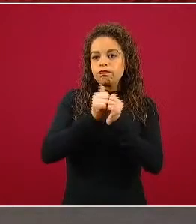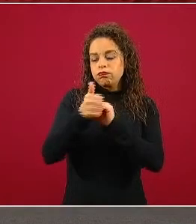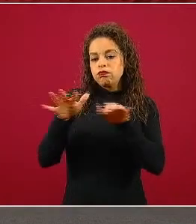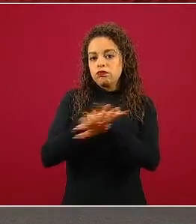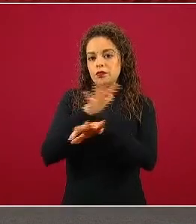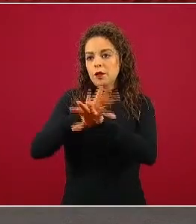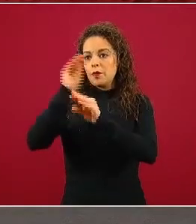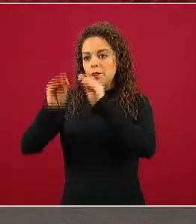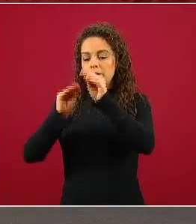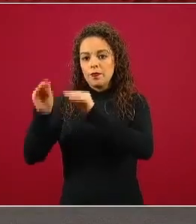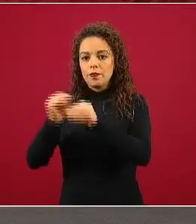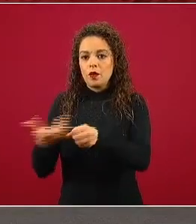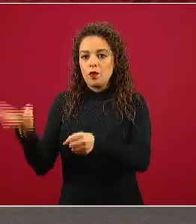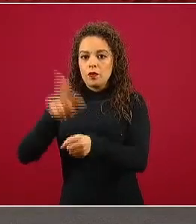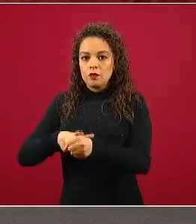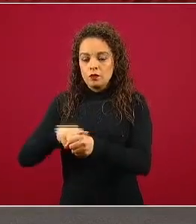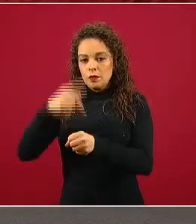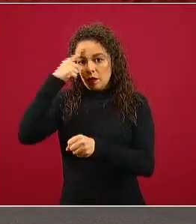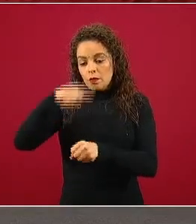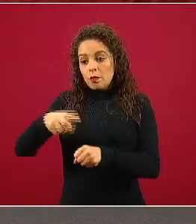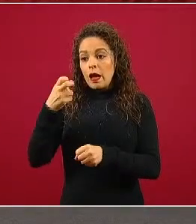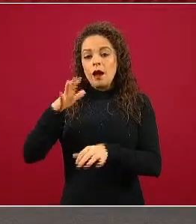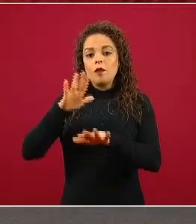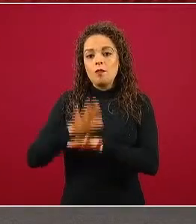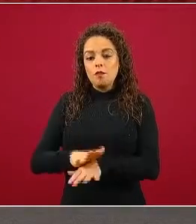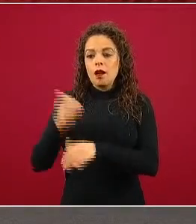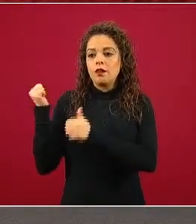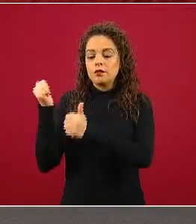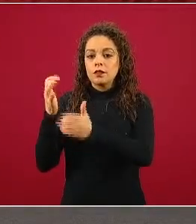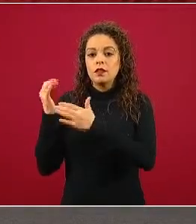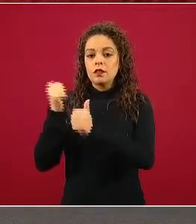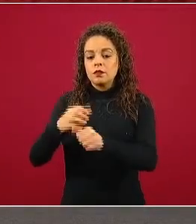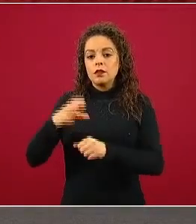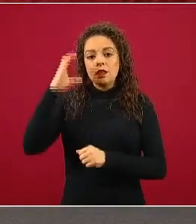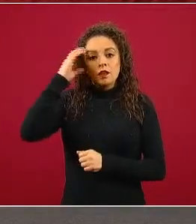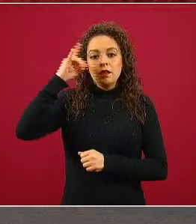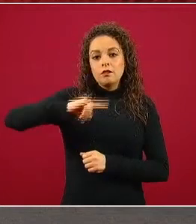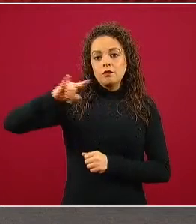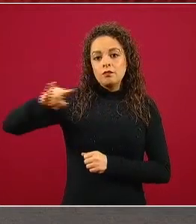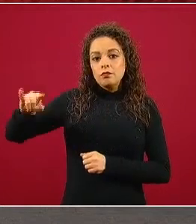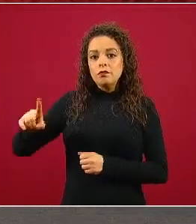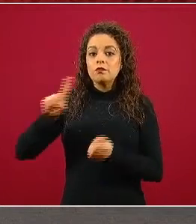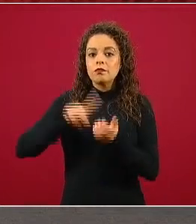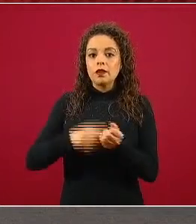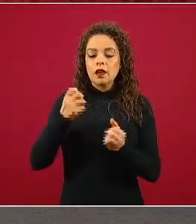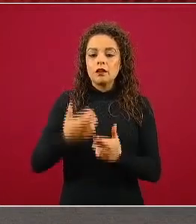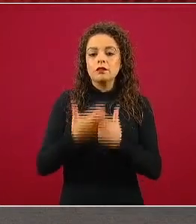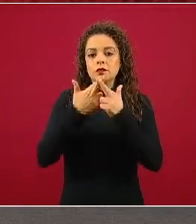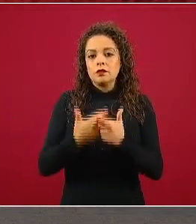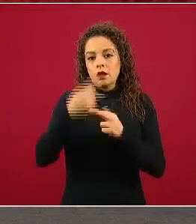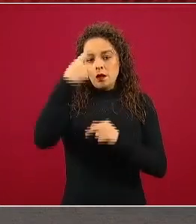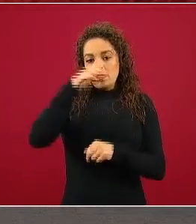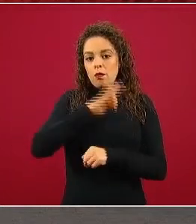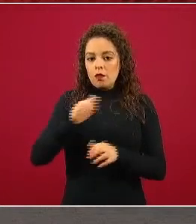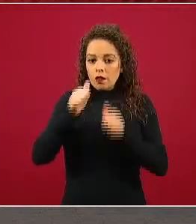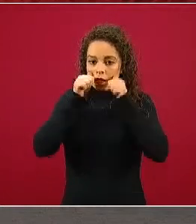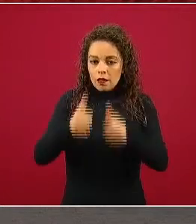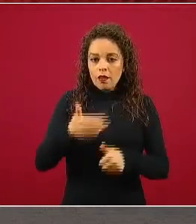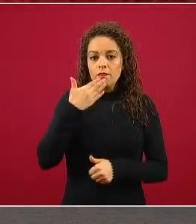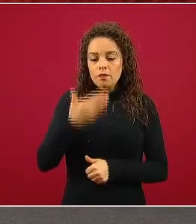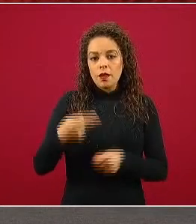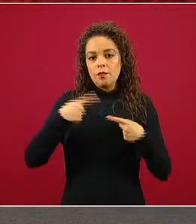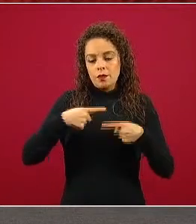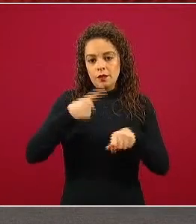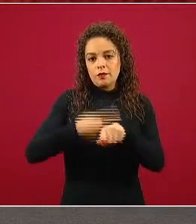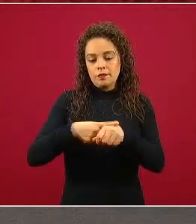eso está permitido ganar más camas y que siempre haya una disponibilidad para atender a este tipo de pacientes. Sería el panorama en esta noche,